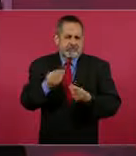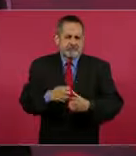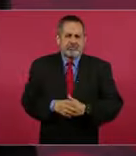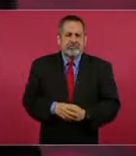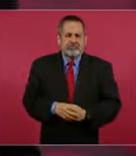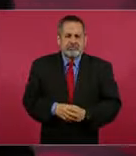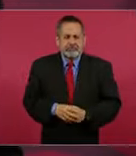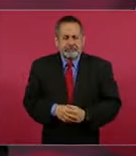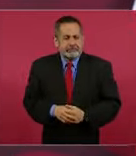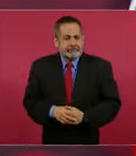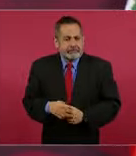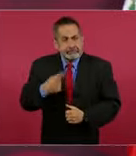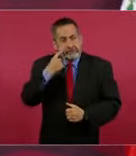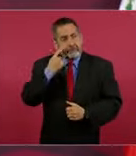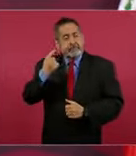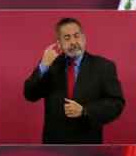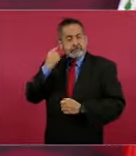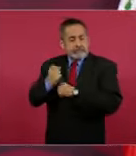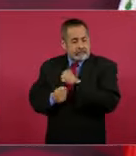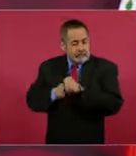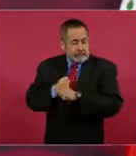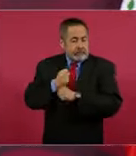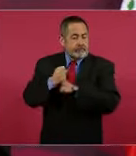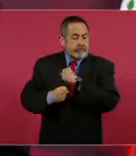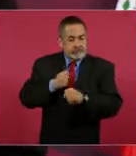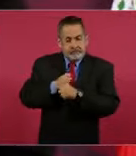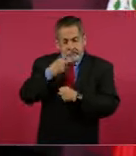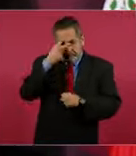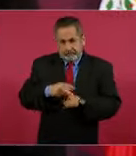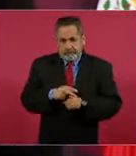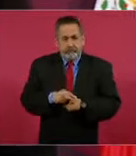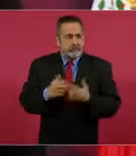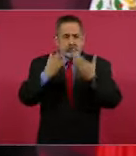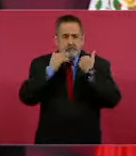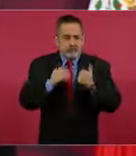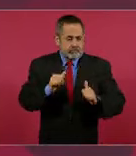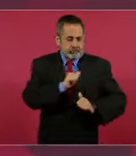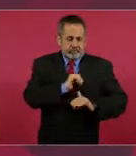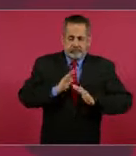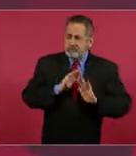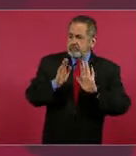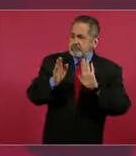¿Cuántos años nuestro país sin un golpe de Estado?